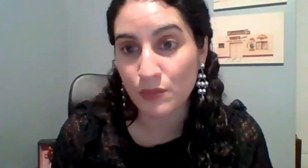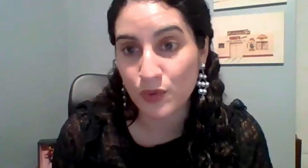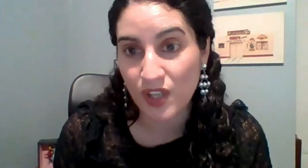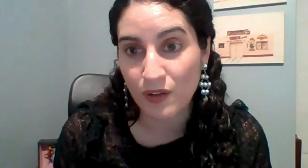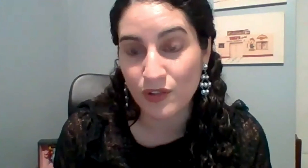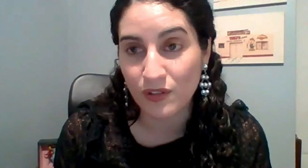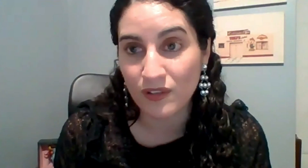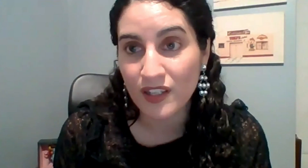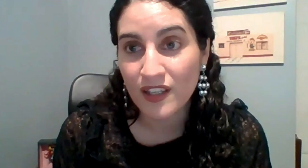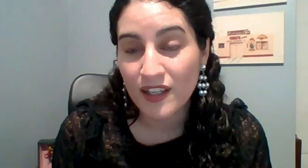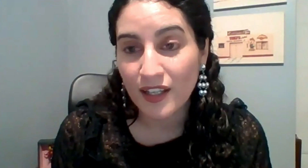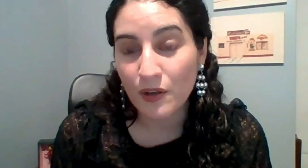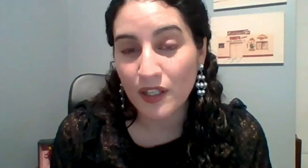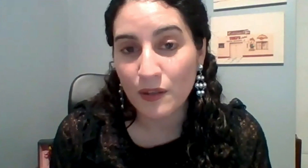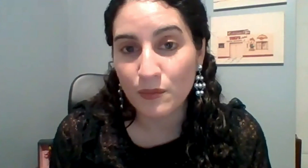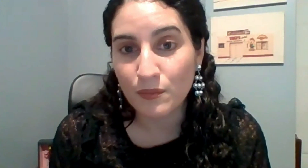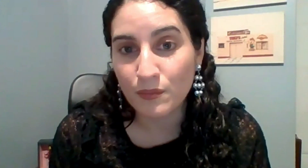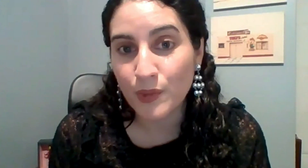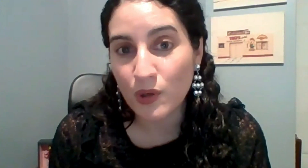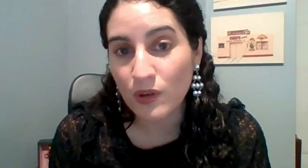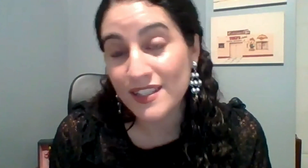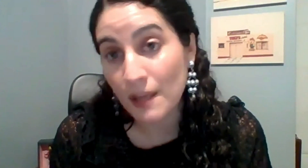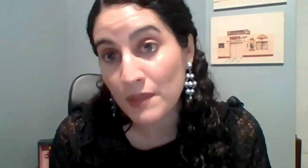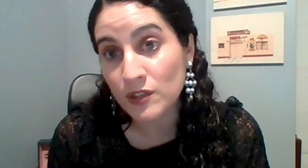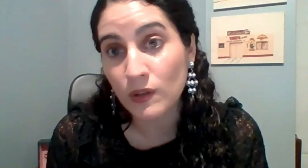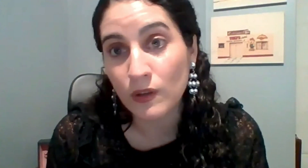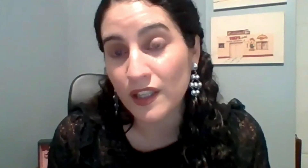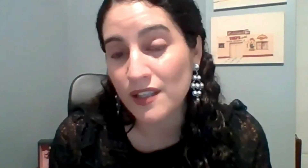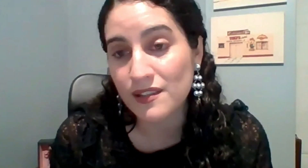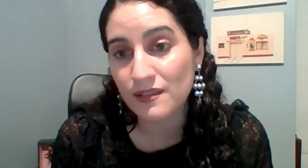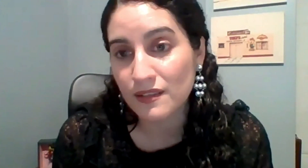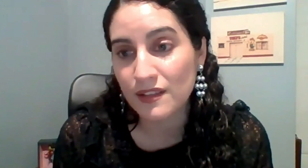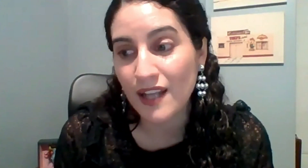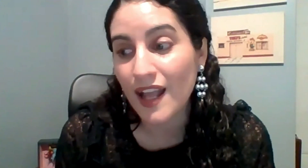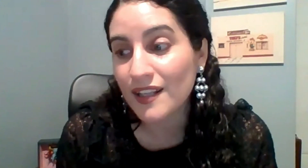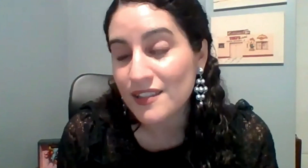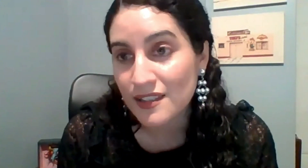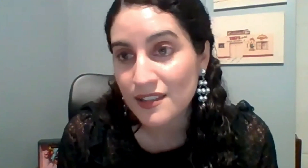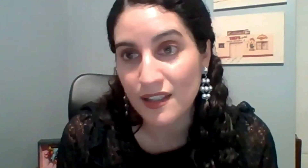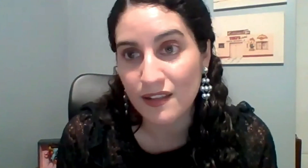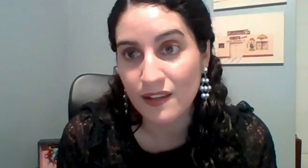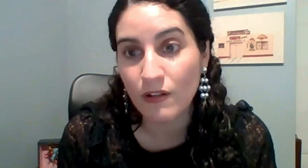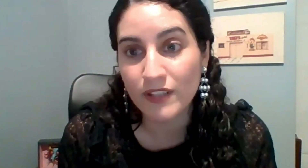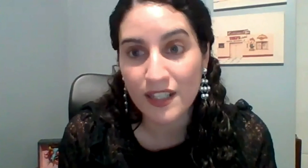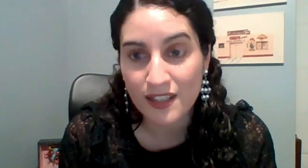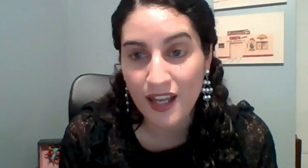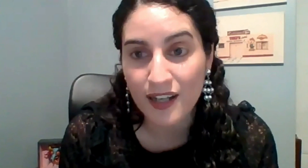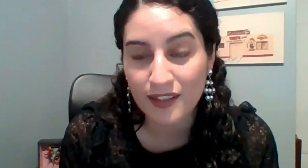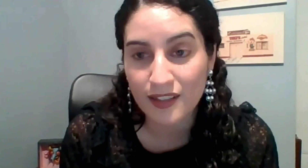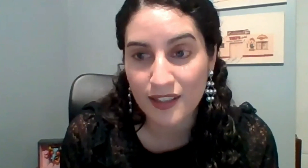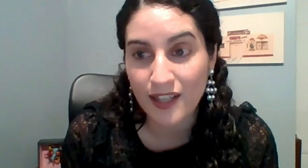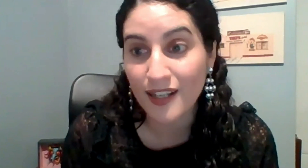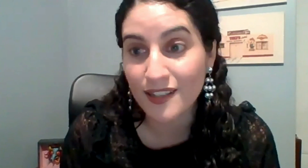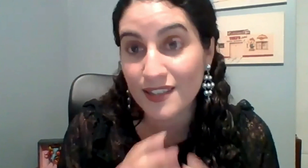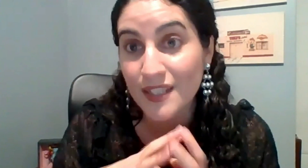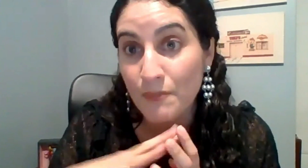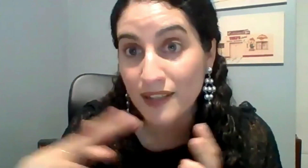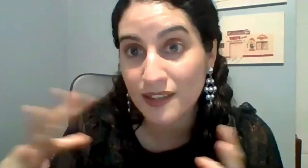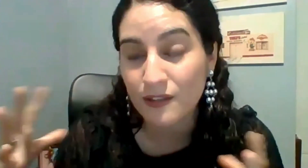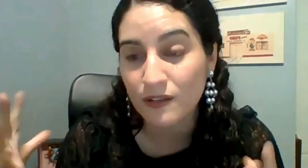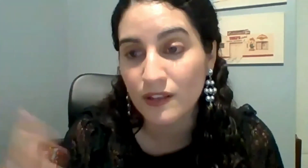diferentes museos, ¿no? Creo que un poco estas metodologías de análisis de obras de arte y